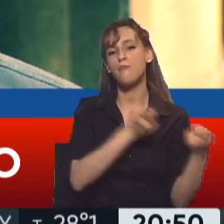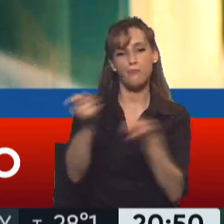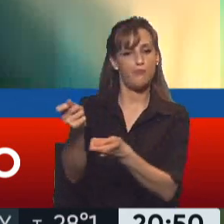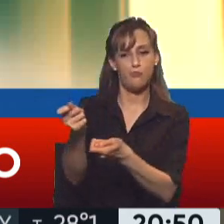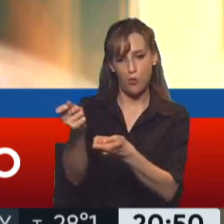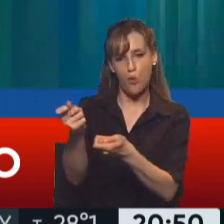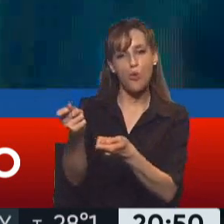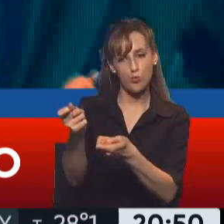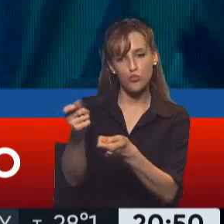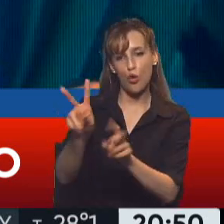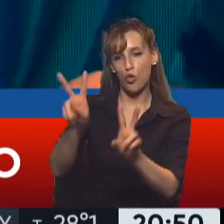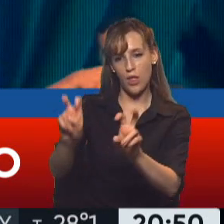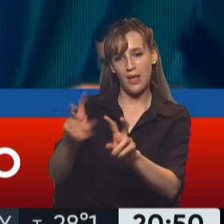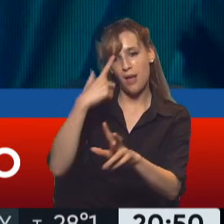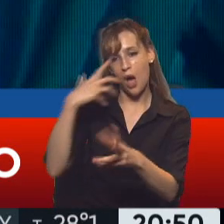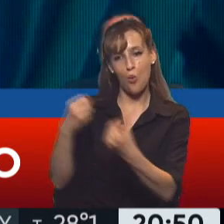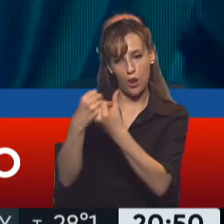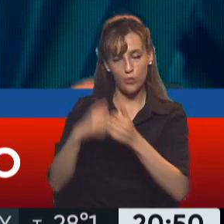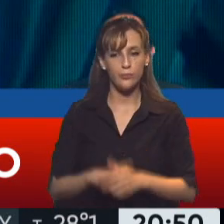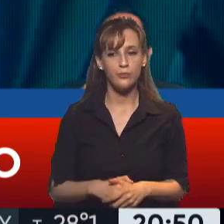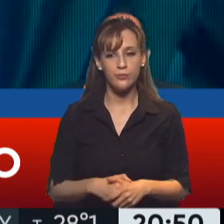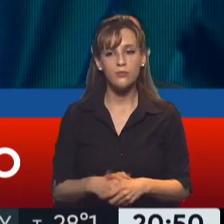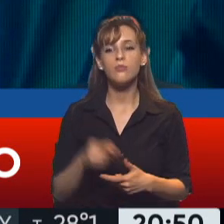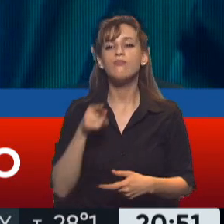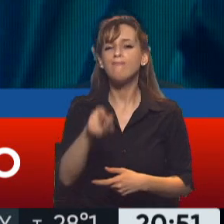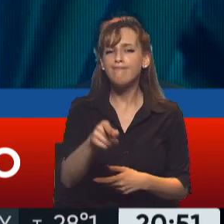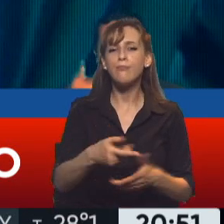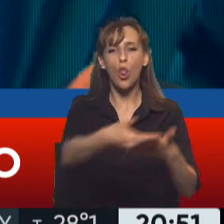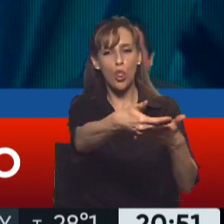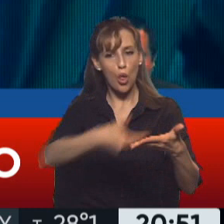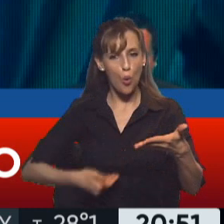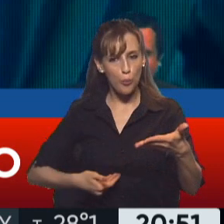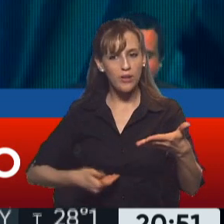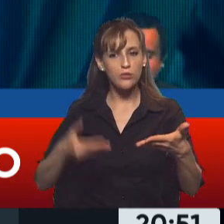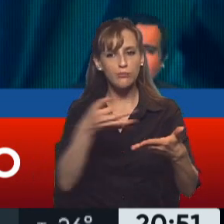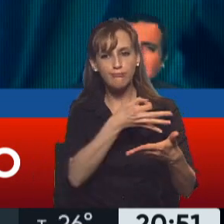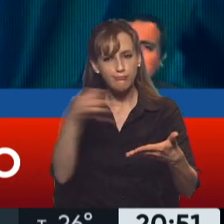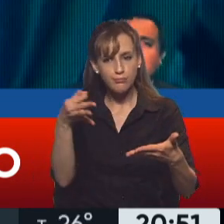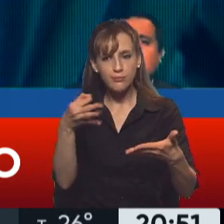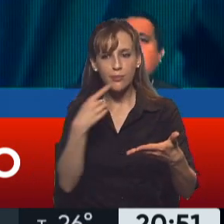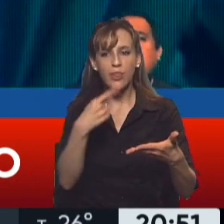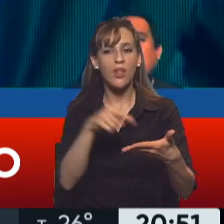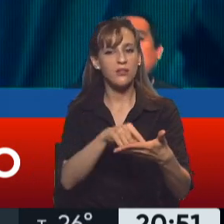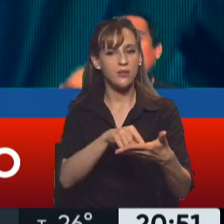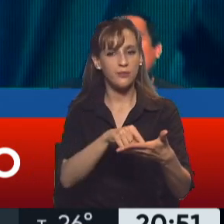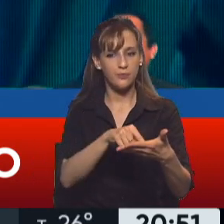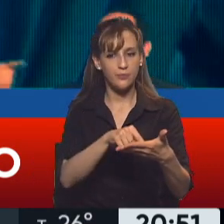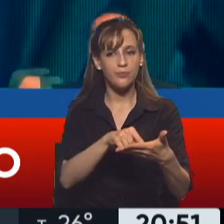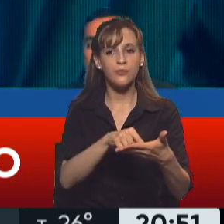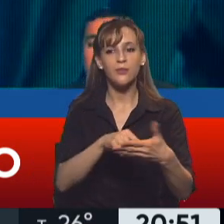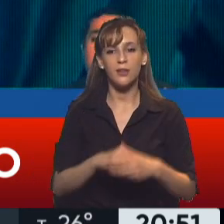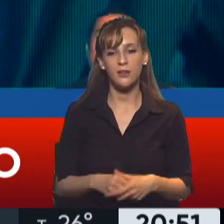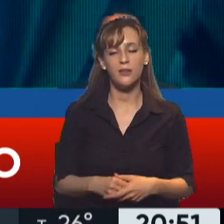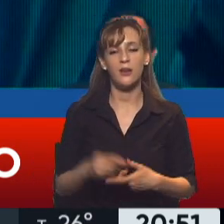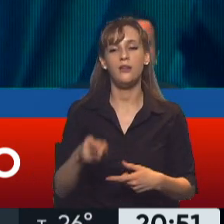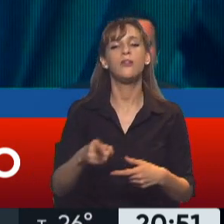dudas, este tema. El documento lo que dice específicamente, y este es un mensaje obviamente para la oposición, es